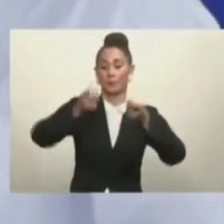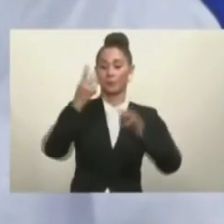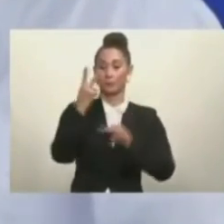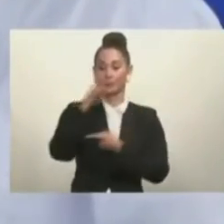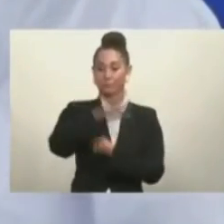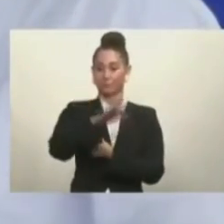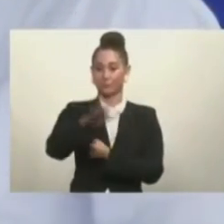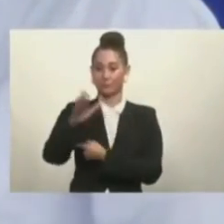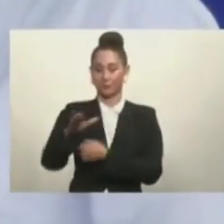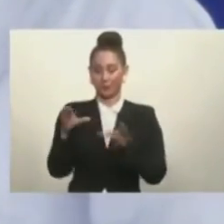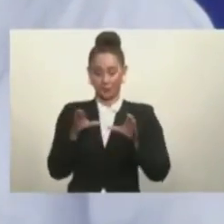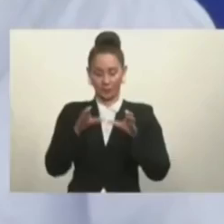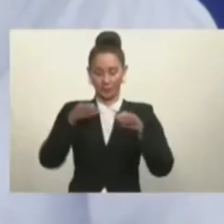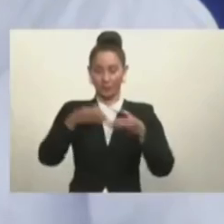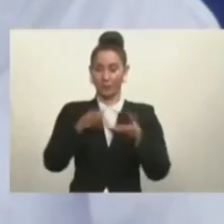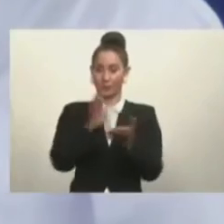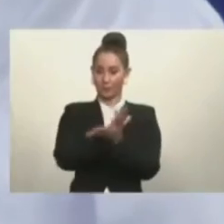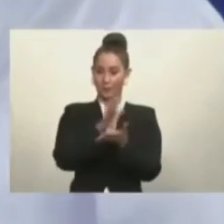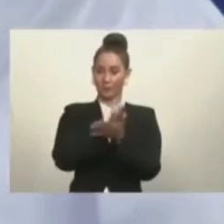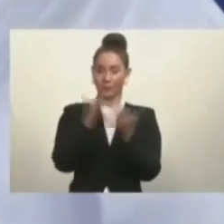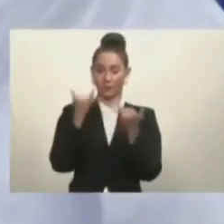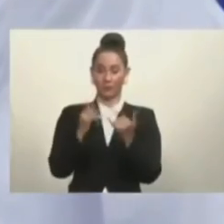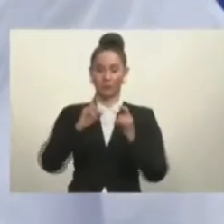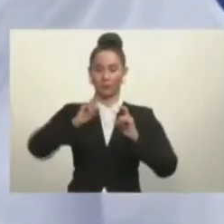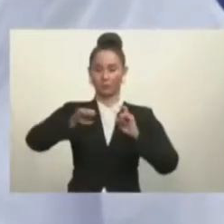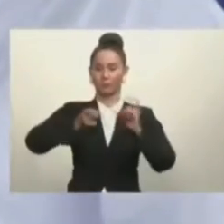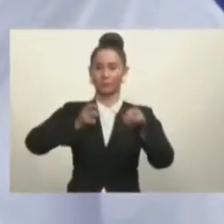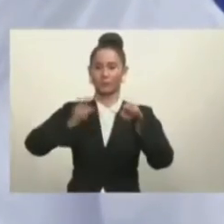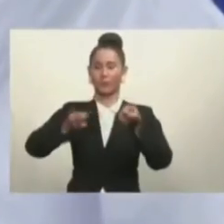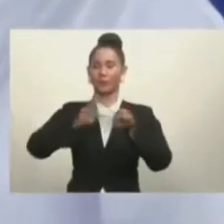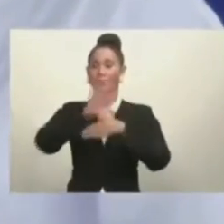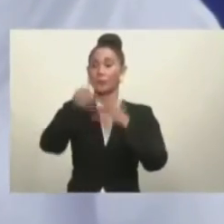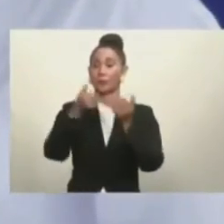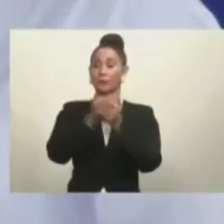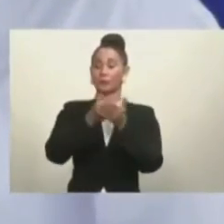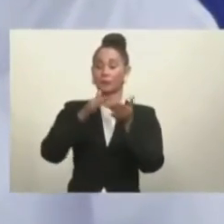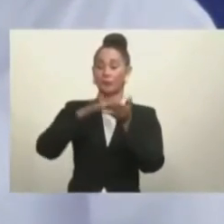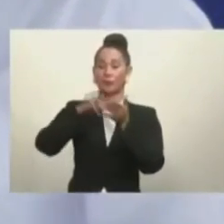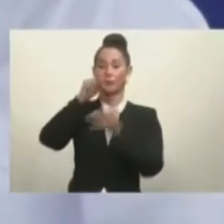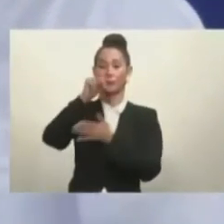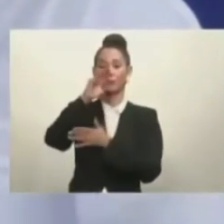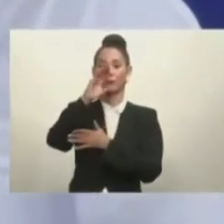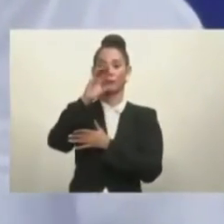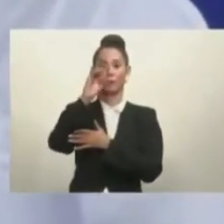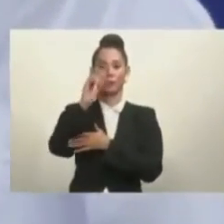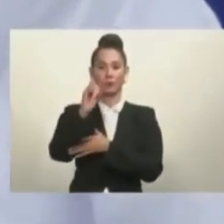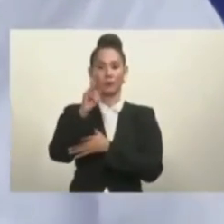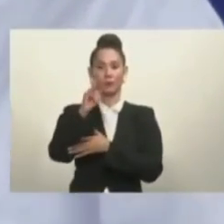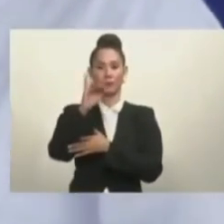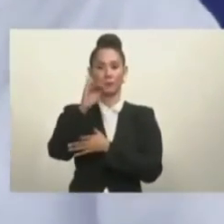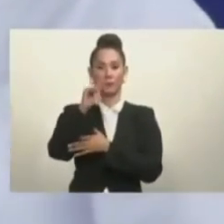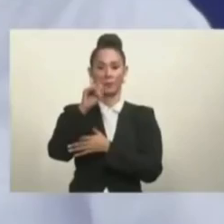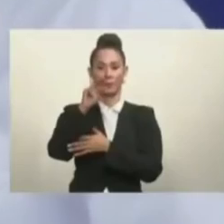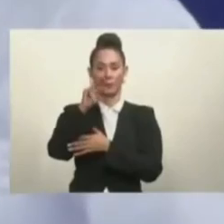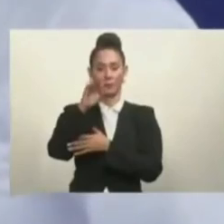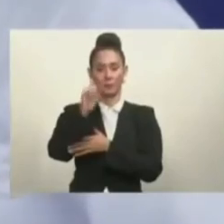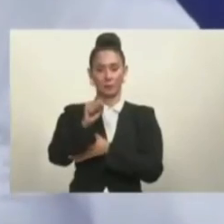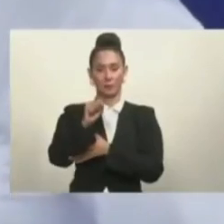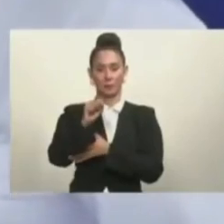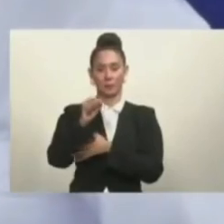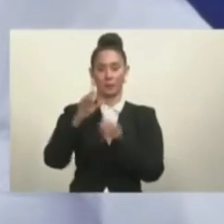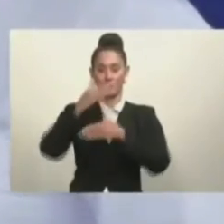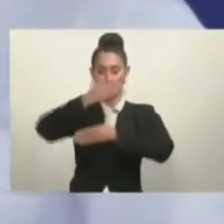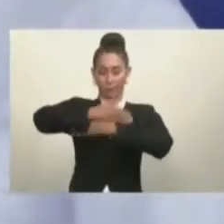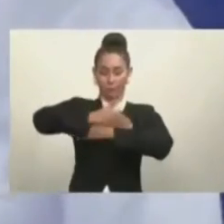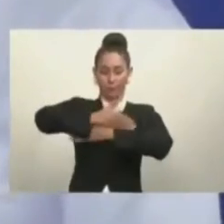para regalársela a mi novia cuando esté en traje baño que se siente en la silla para llover la en la silla plástica